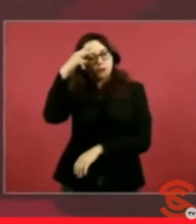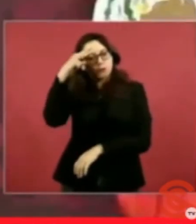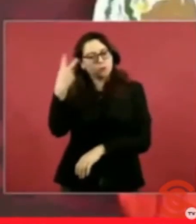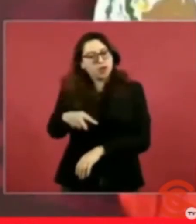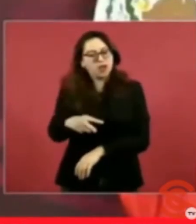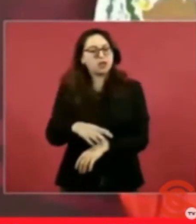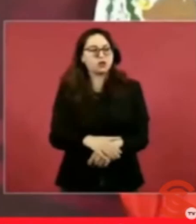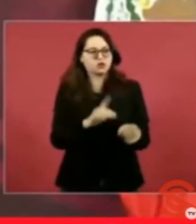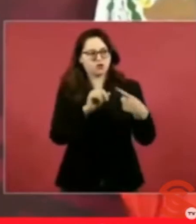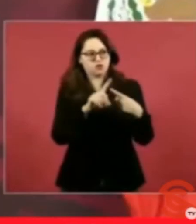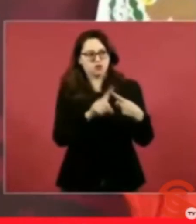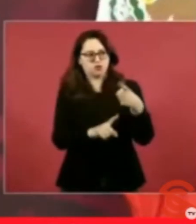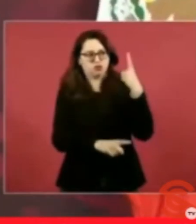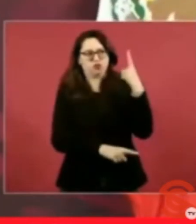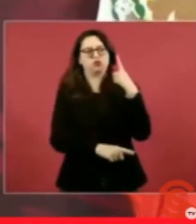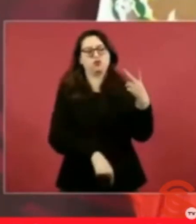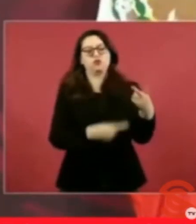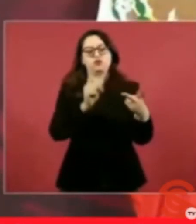millones